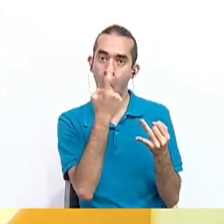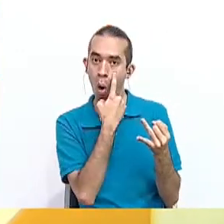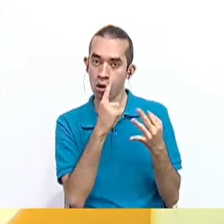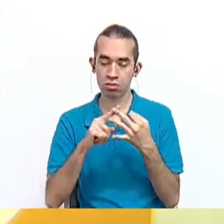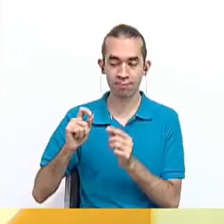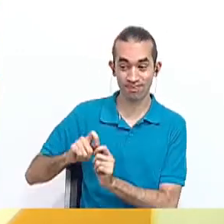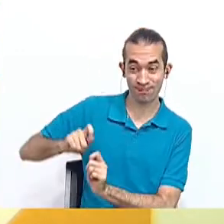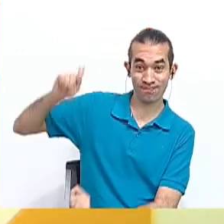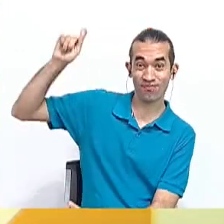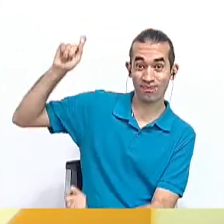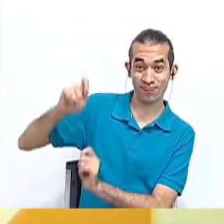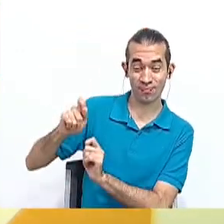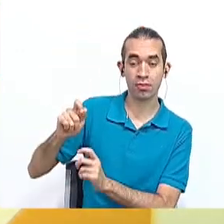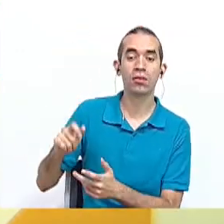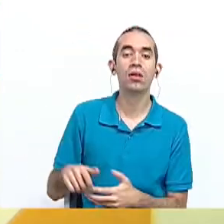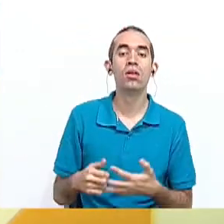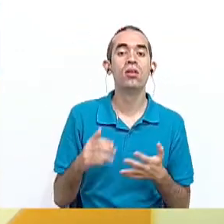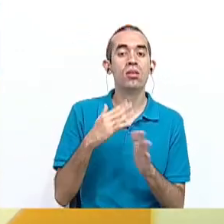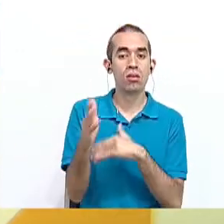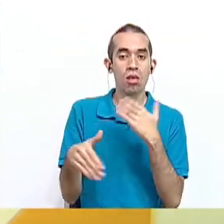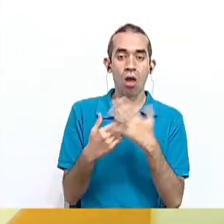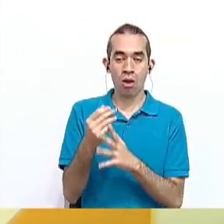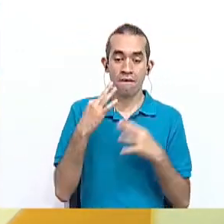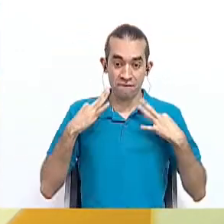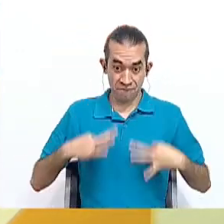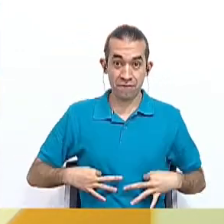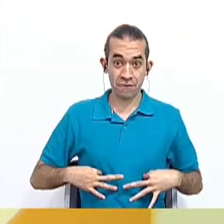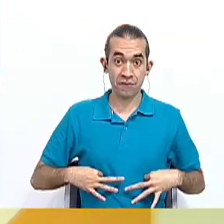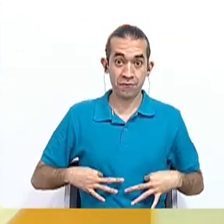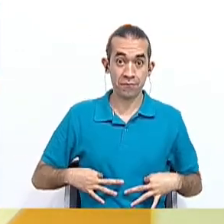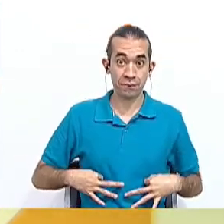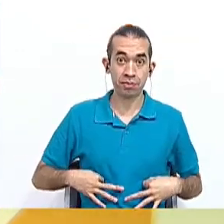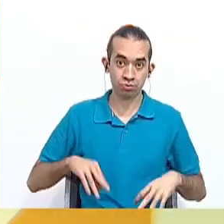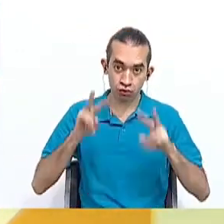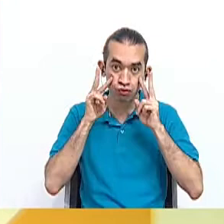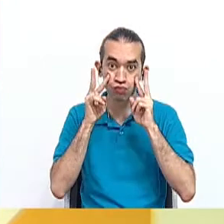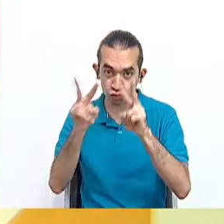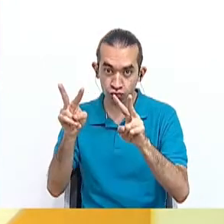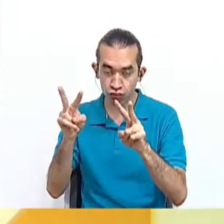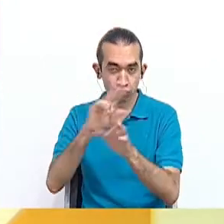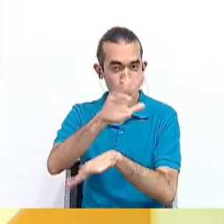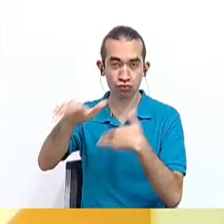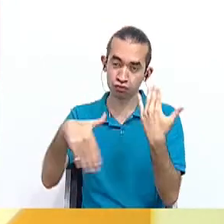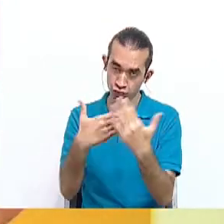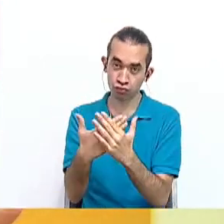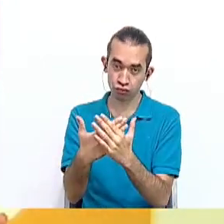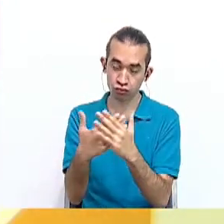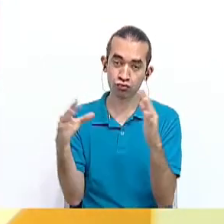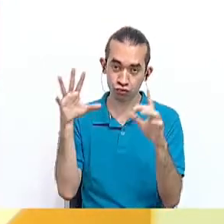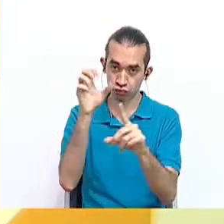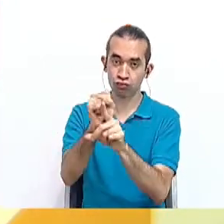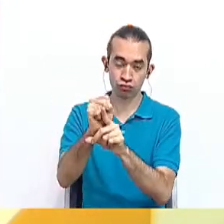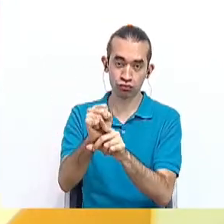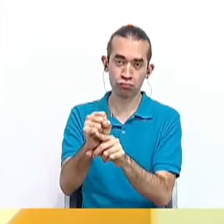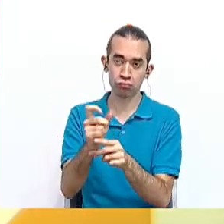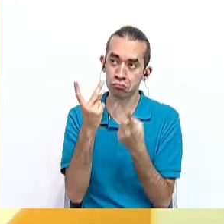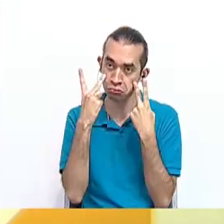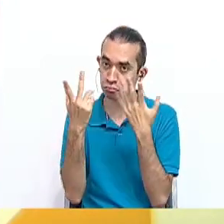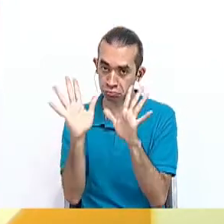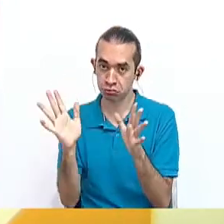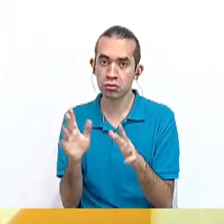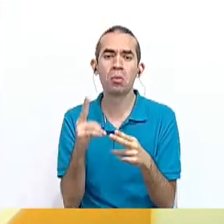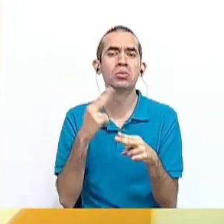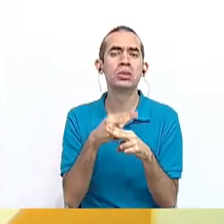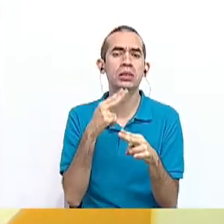estatura. Todos estos rasgos físicos que yo puedo observar, ¿verdad? O identificar a simple vista, se